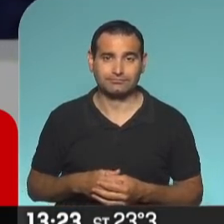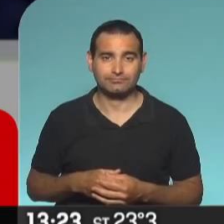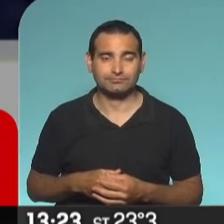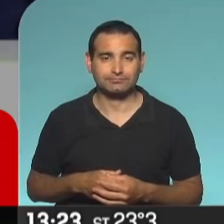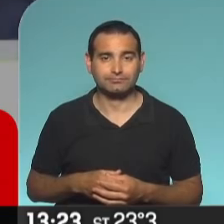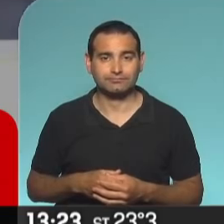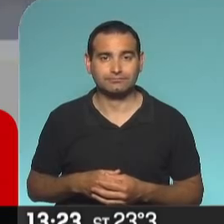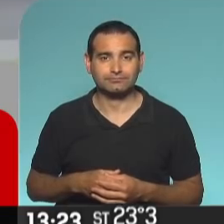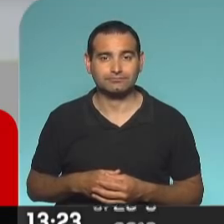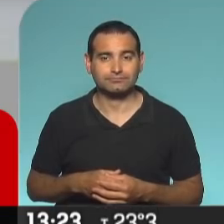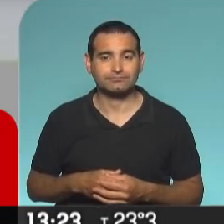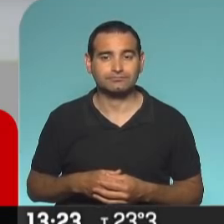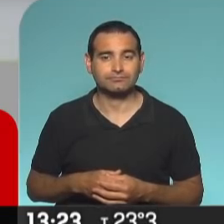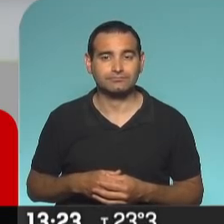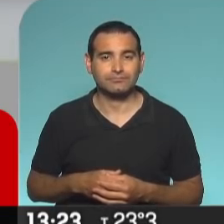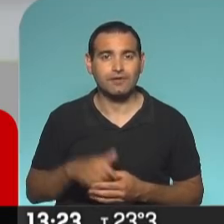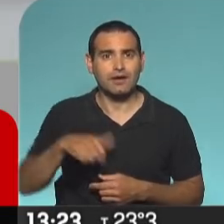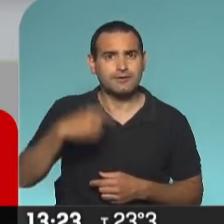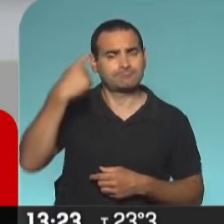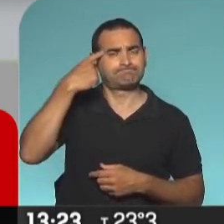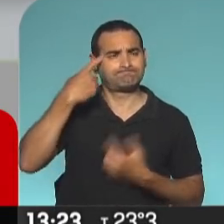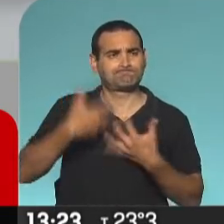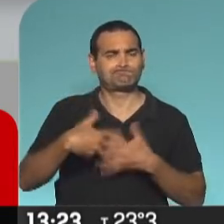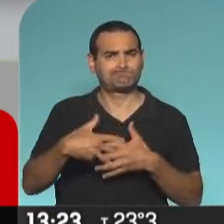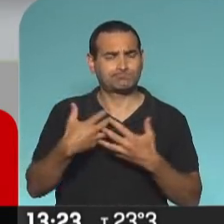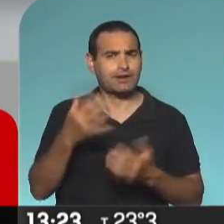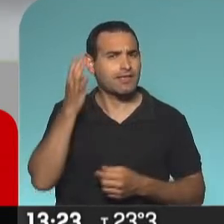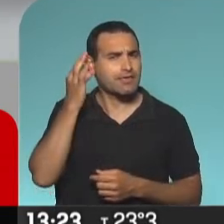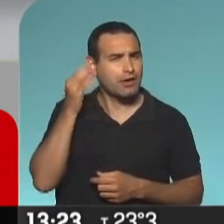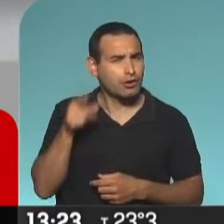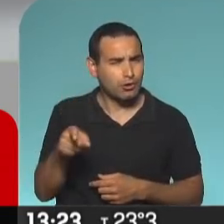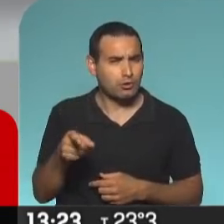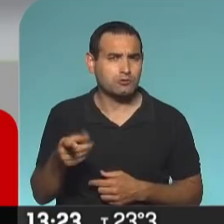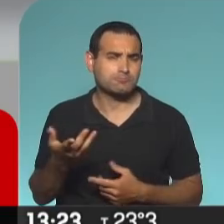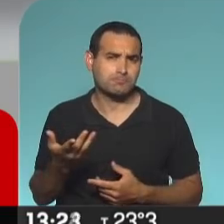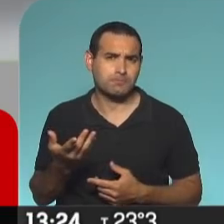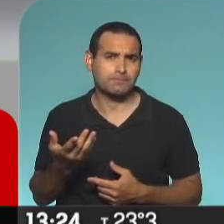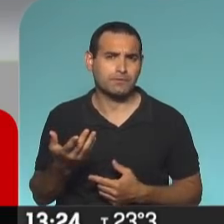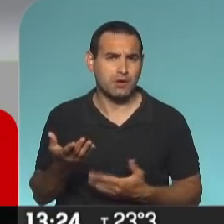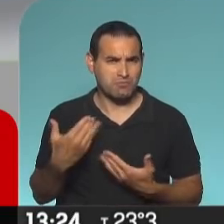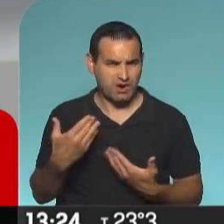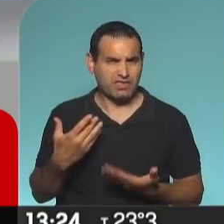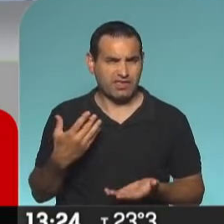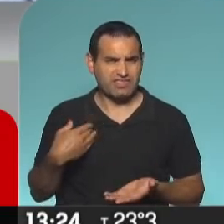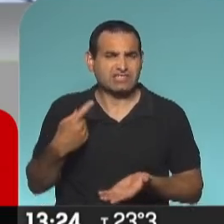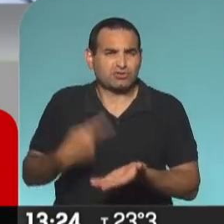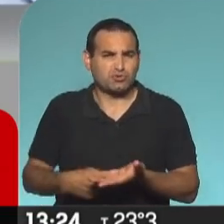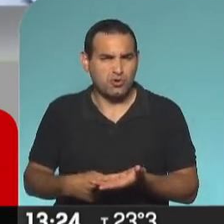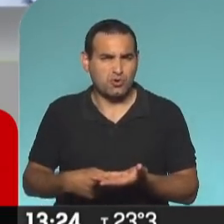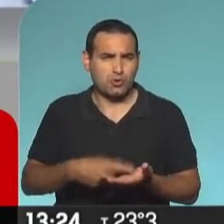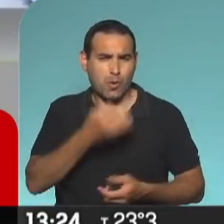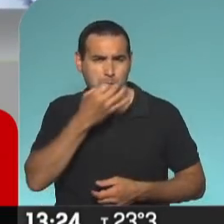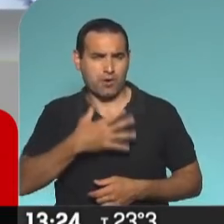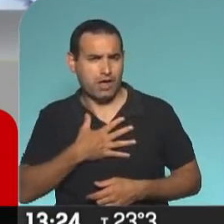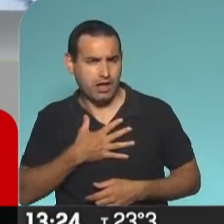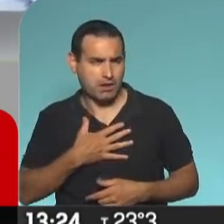y fatal, ¿no? Abre el debate acerca de si Diego podía realmente decidir qué hacer con su salud